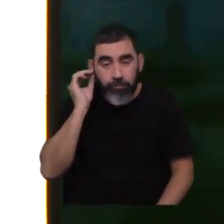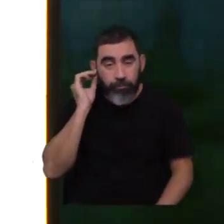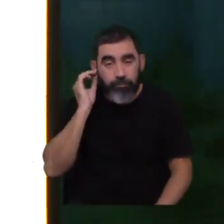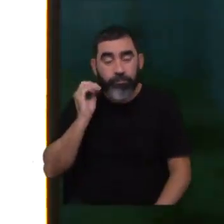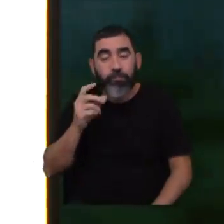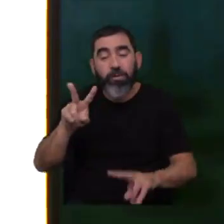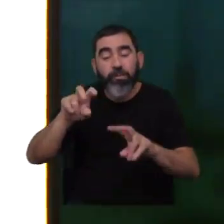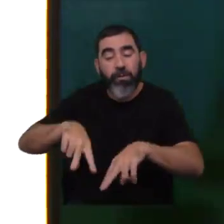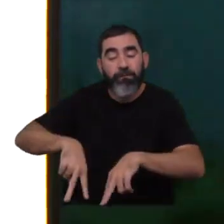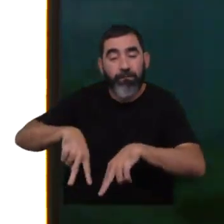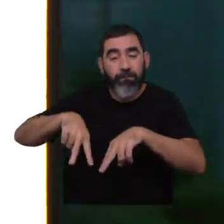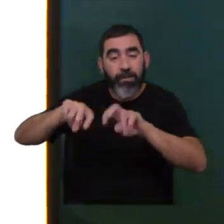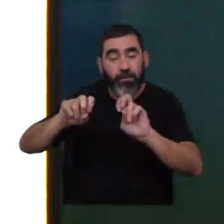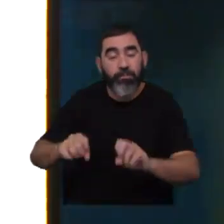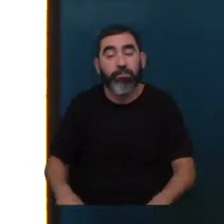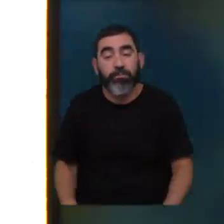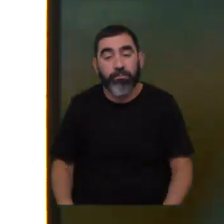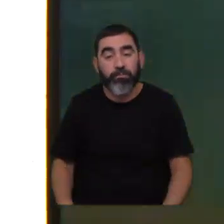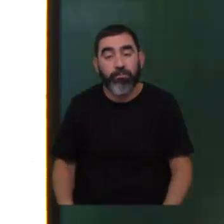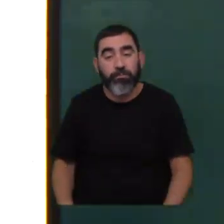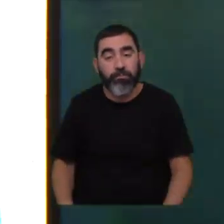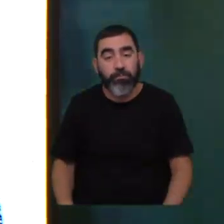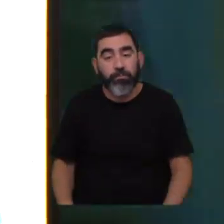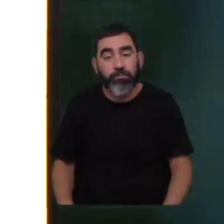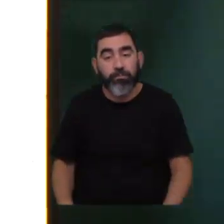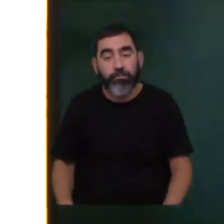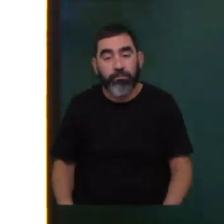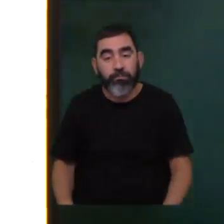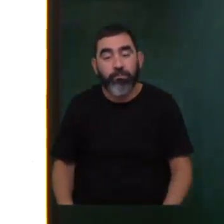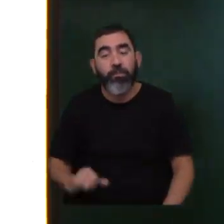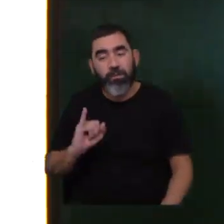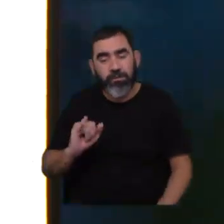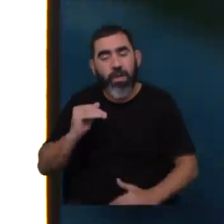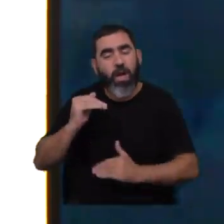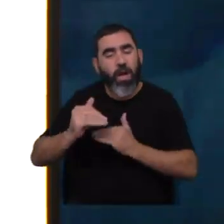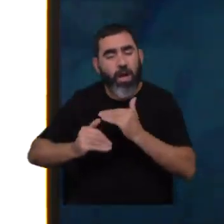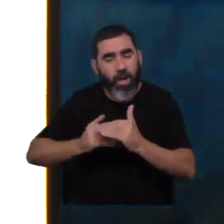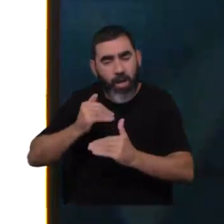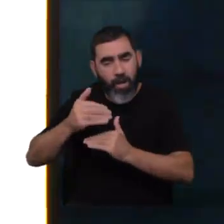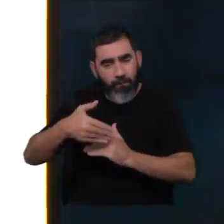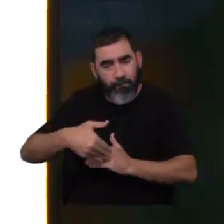la investigación, ¿no? Porque sí hay como se está cada vez avanzando